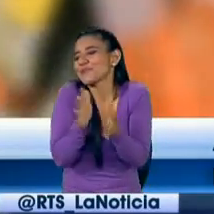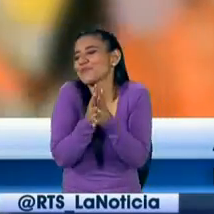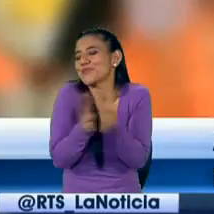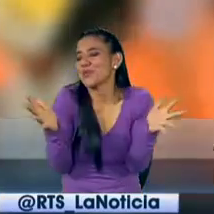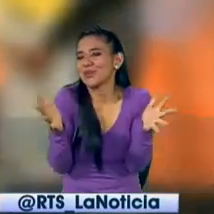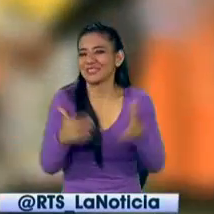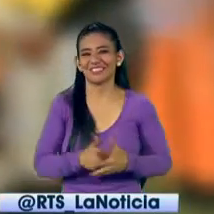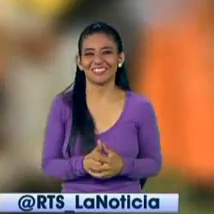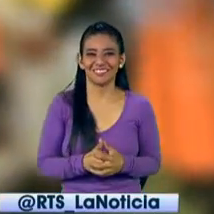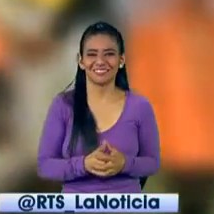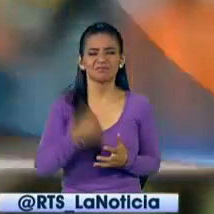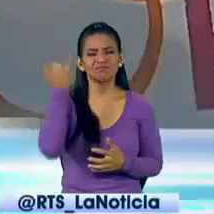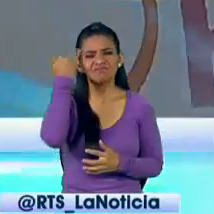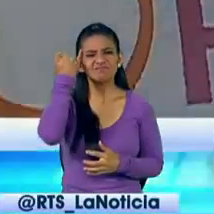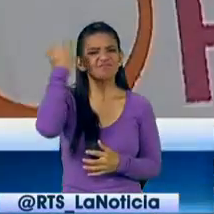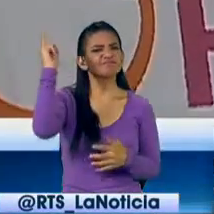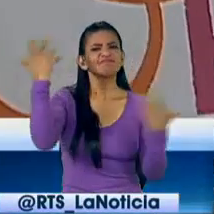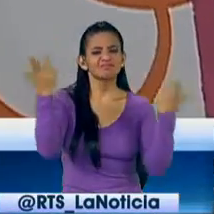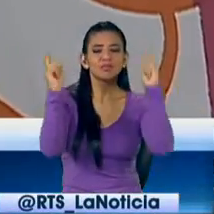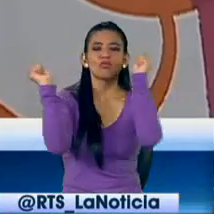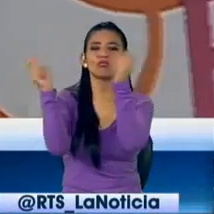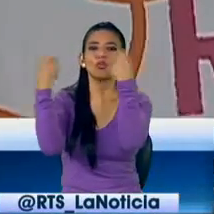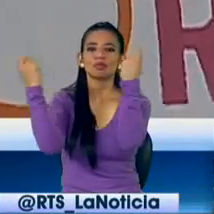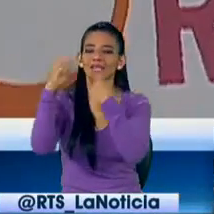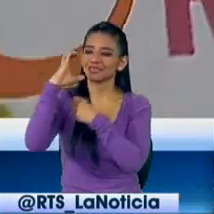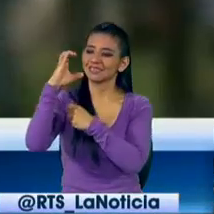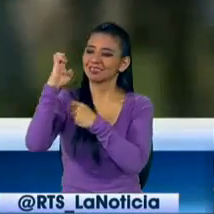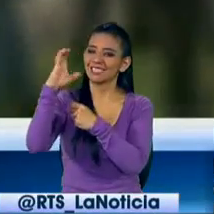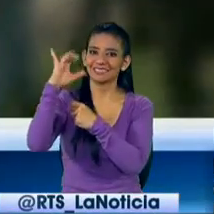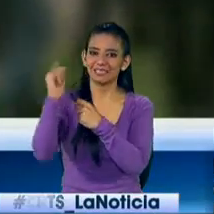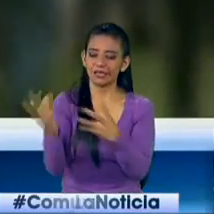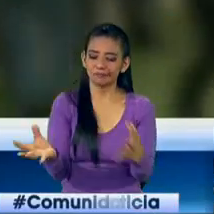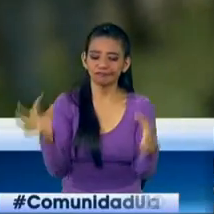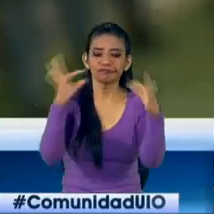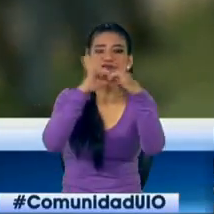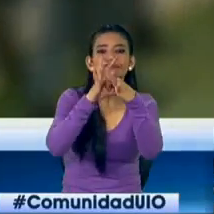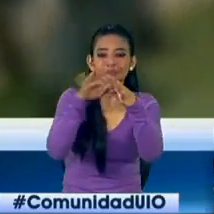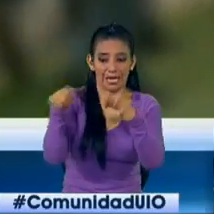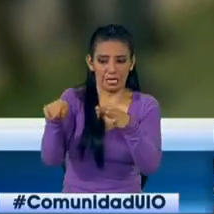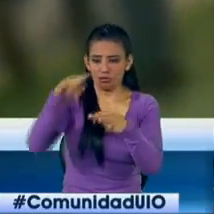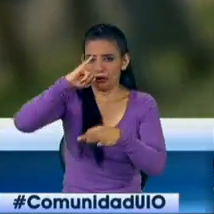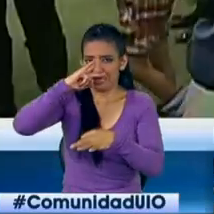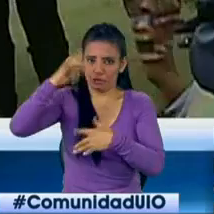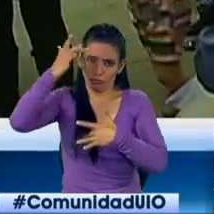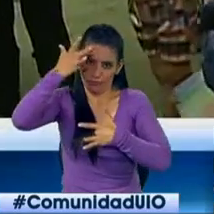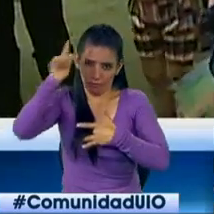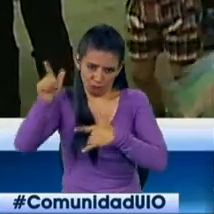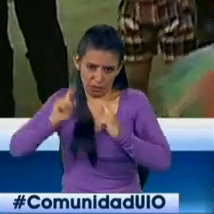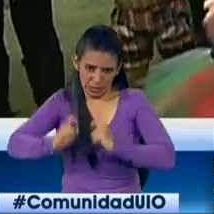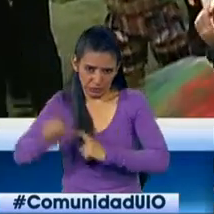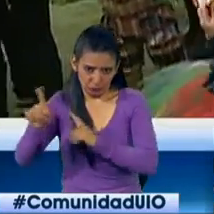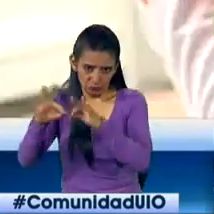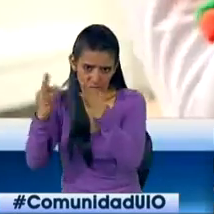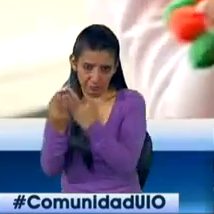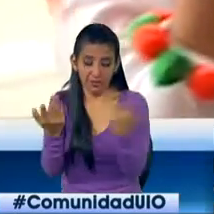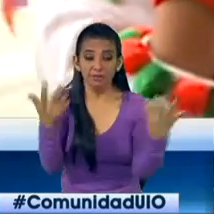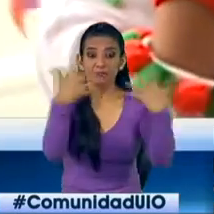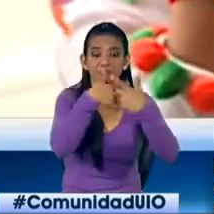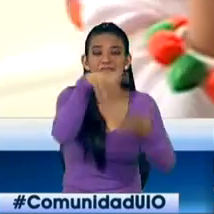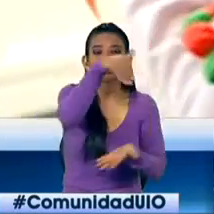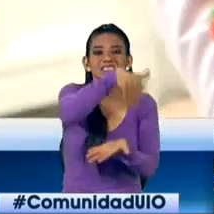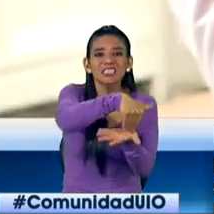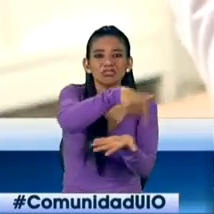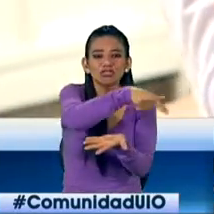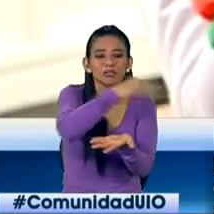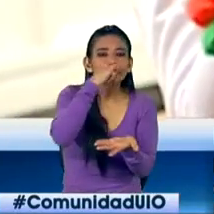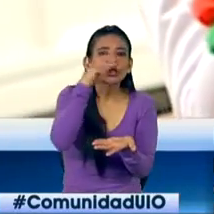idea nace de la alianza de la Fundación Cecilia Rivadeneira, que trabaja con niños con cáncer y sus familias, y un centro infantil con visión humanista. El hecho